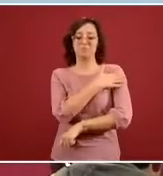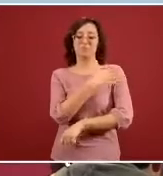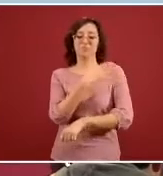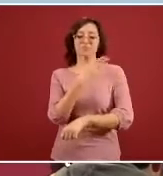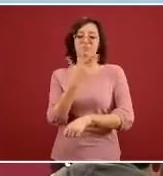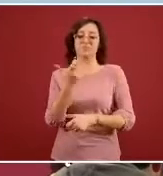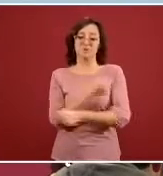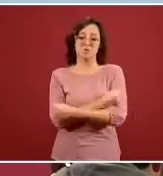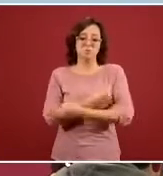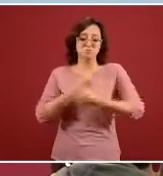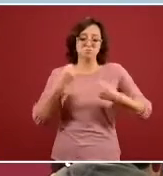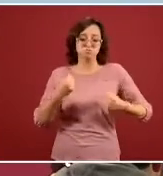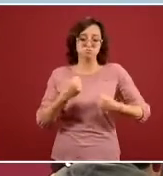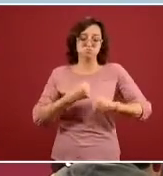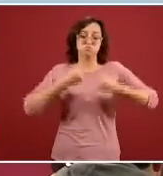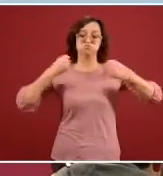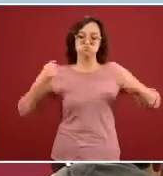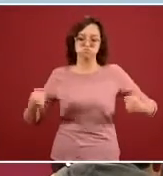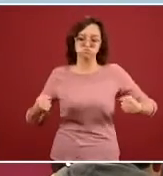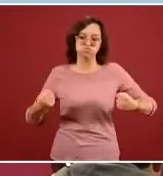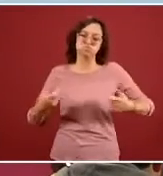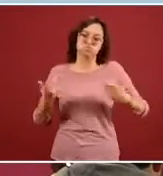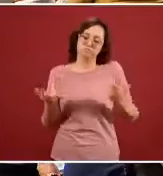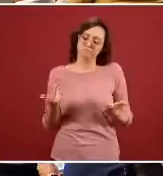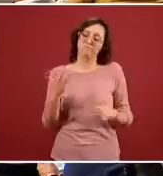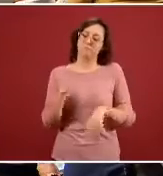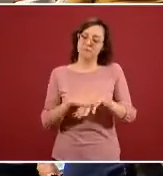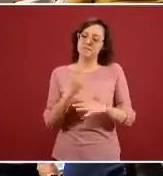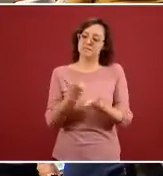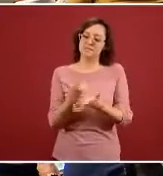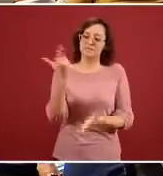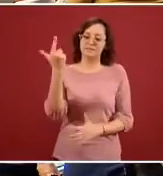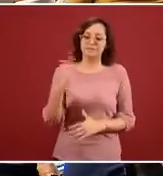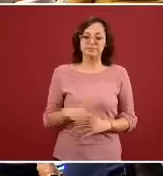hipertensión, sobrepeso, obesidad. La siguiente.